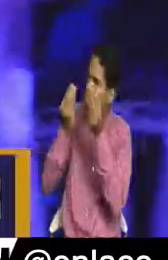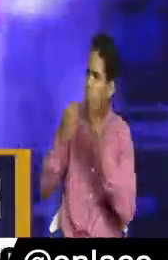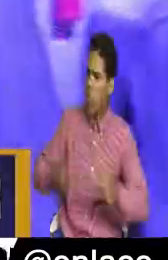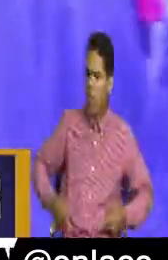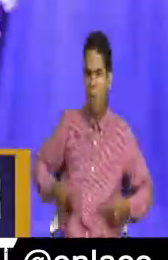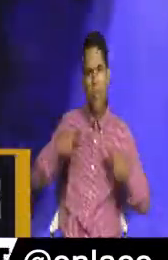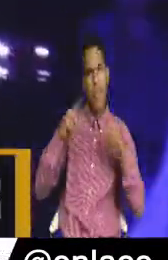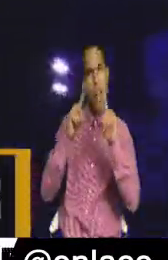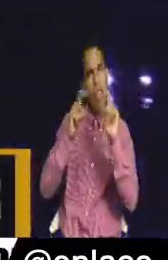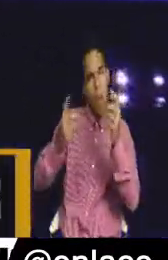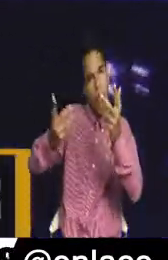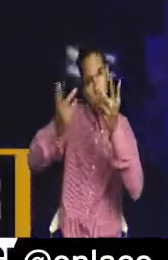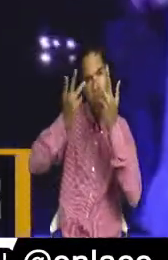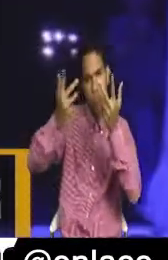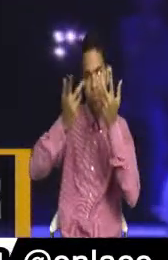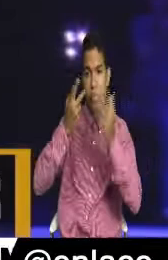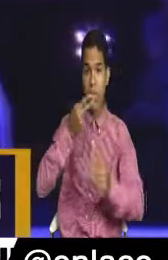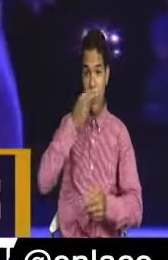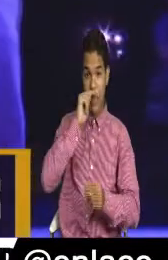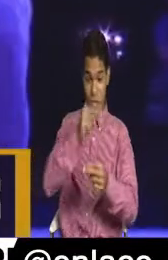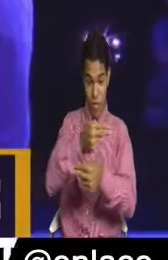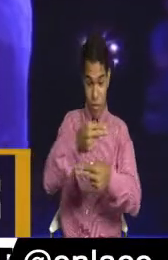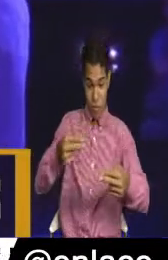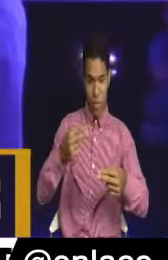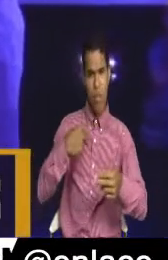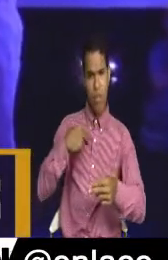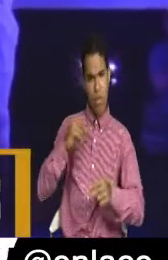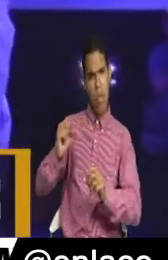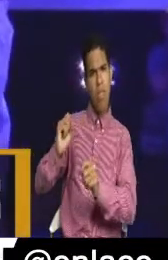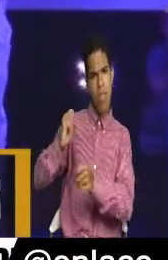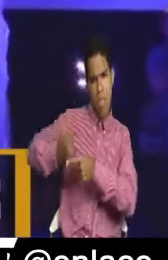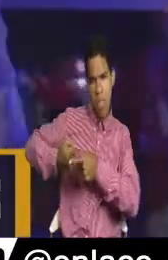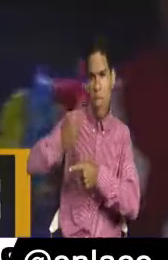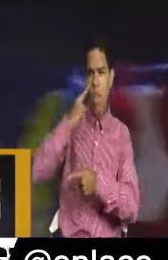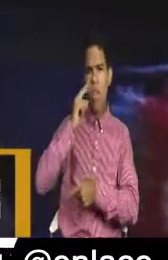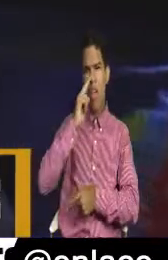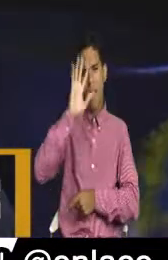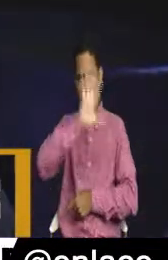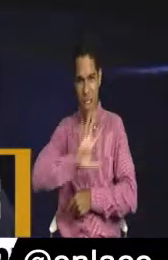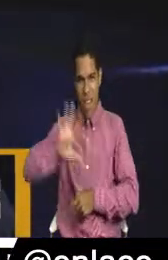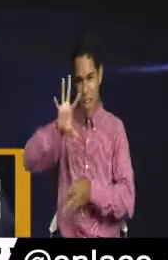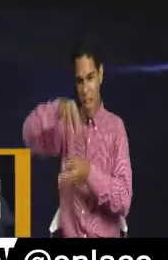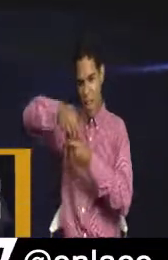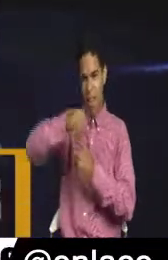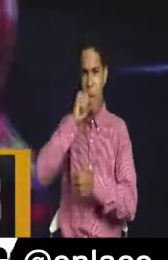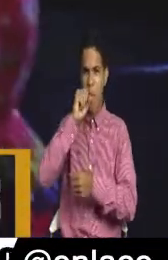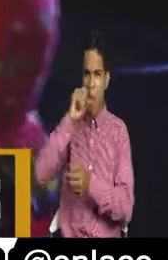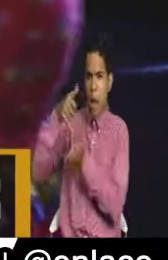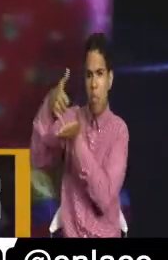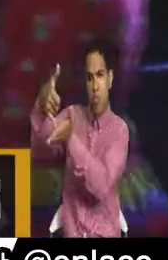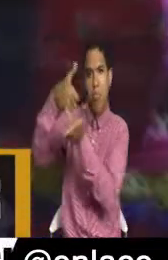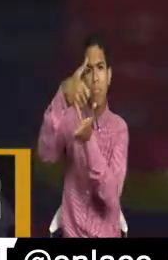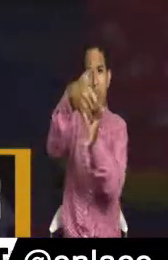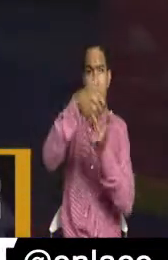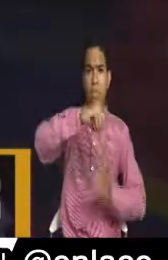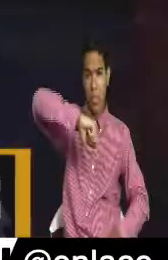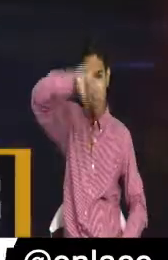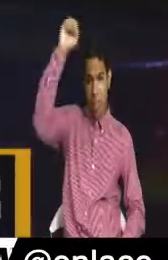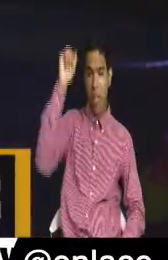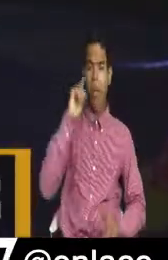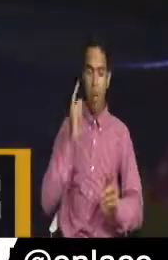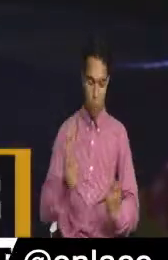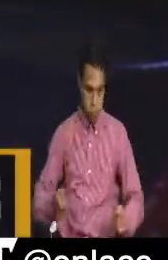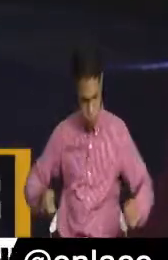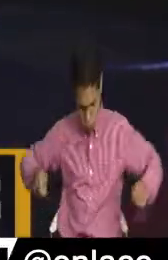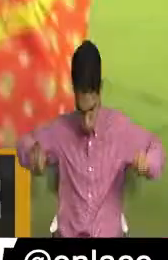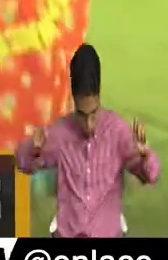hacen parte de la agrupación, que ha ganado importantes reconocimientos a nivel local y nacional. Y hemos ganado varios concursos de la pollera colorada, de